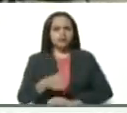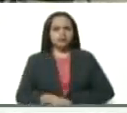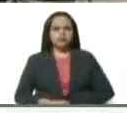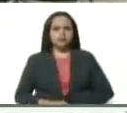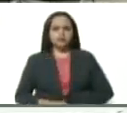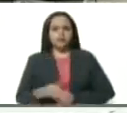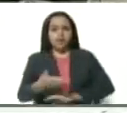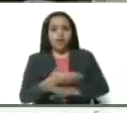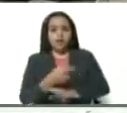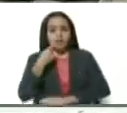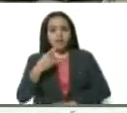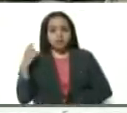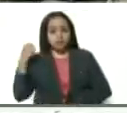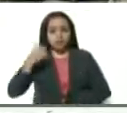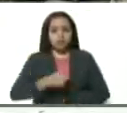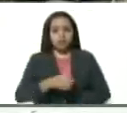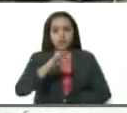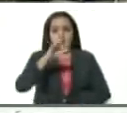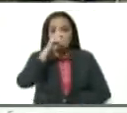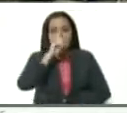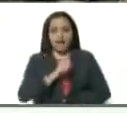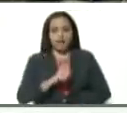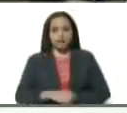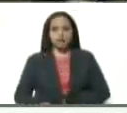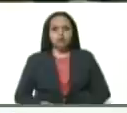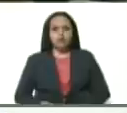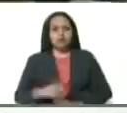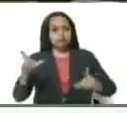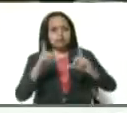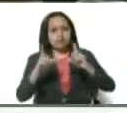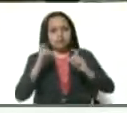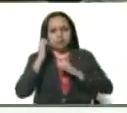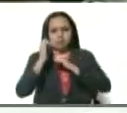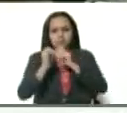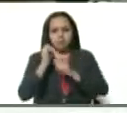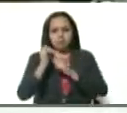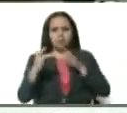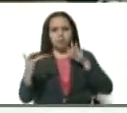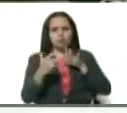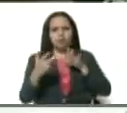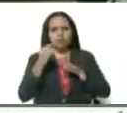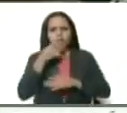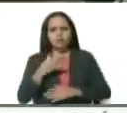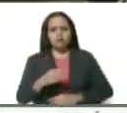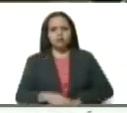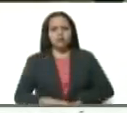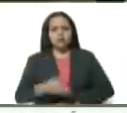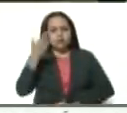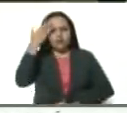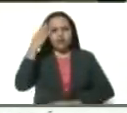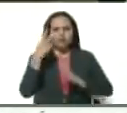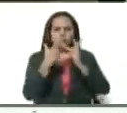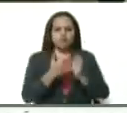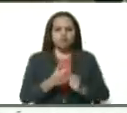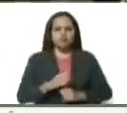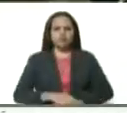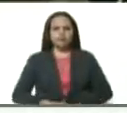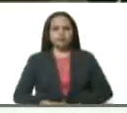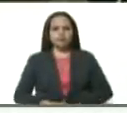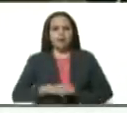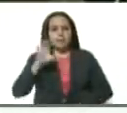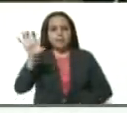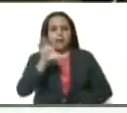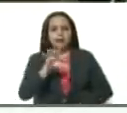he dicho durante tres años, en programas en vivo y directo. Es bueno que se confirme bien las cifras. ¿No? Sobre todo los